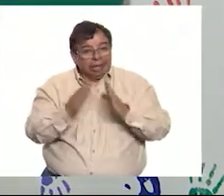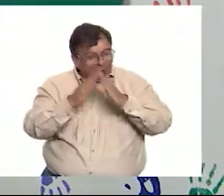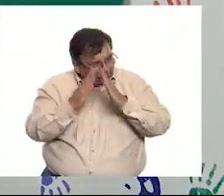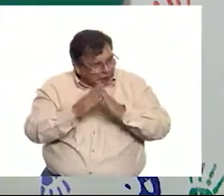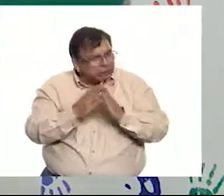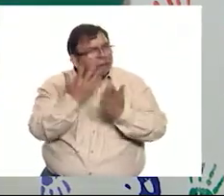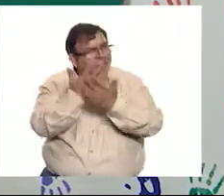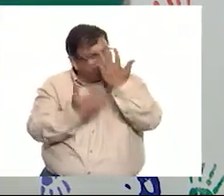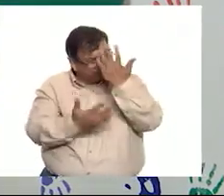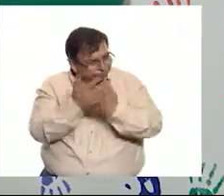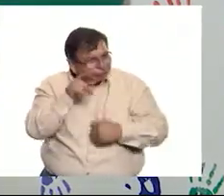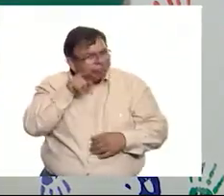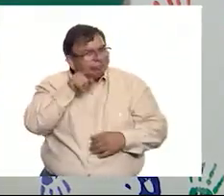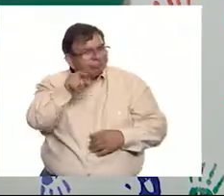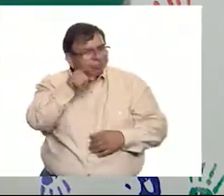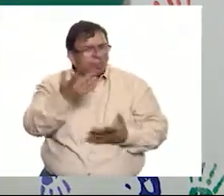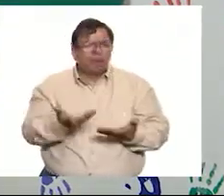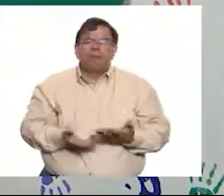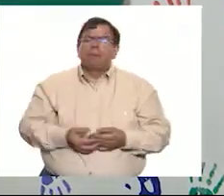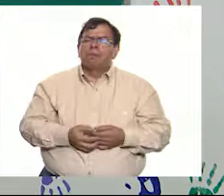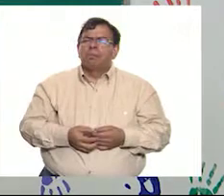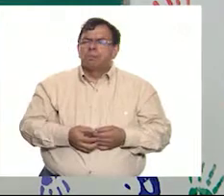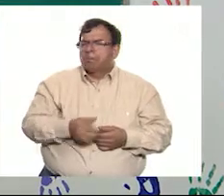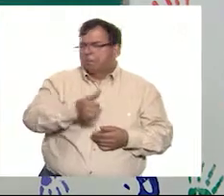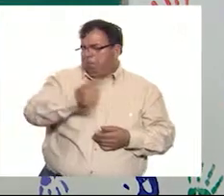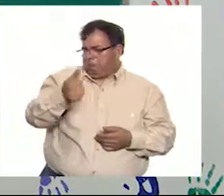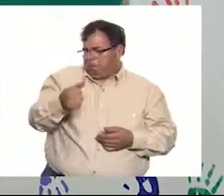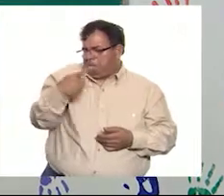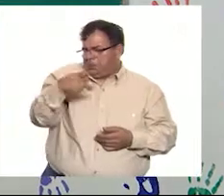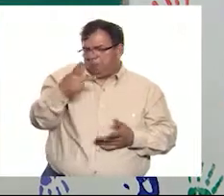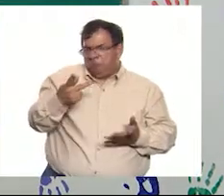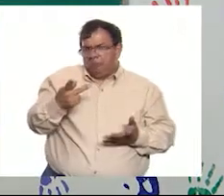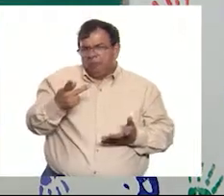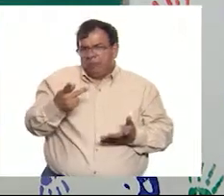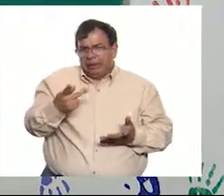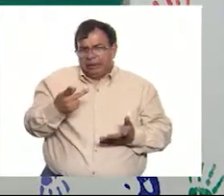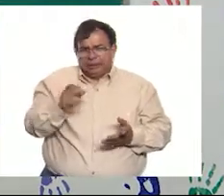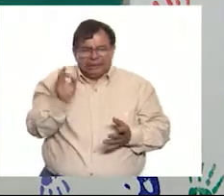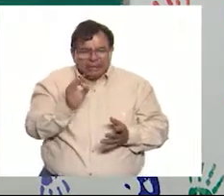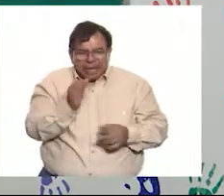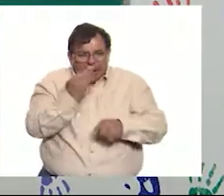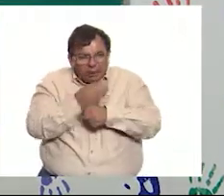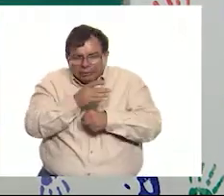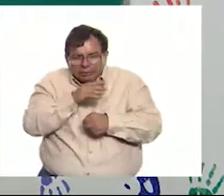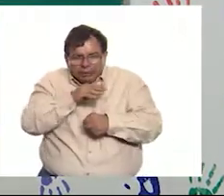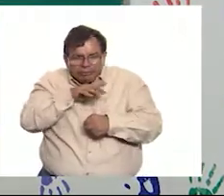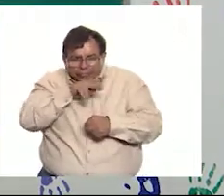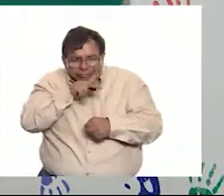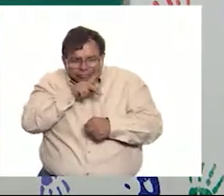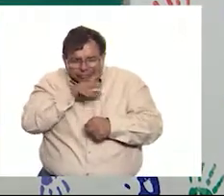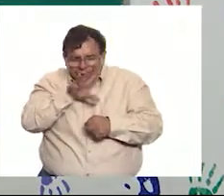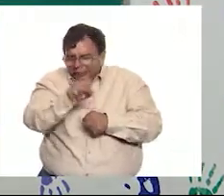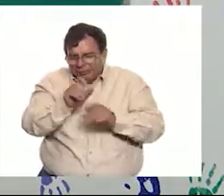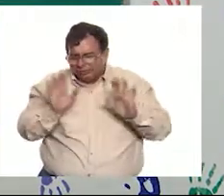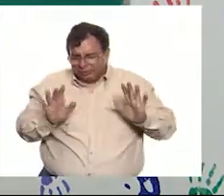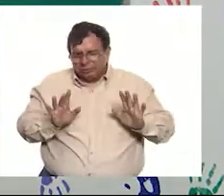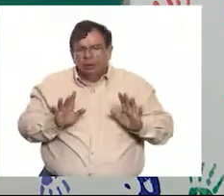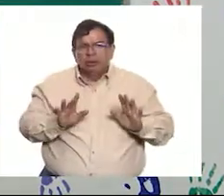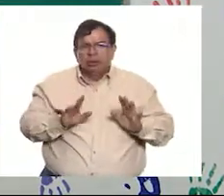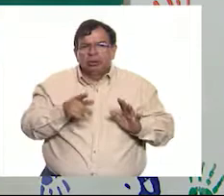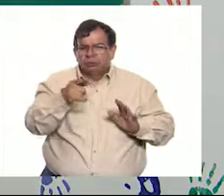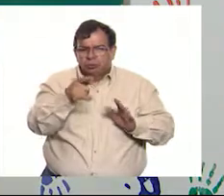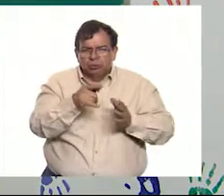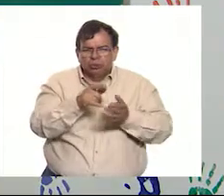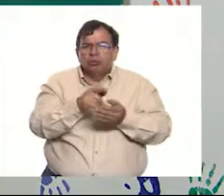nuestras casas. Pues cada uno debería de ir haciendo la suya, pero pues no se preocupen si no lo pudieron estar haciendo ahorita el día de hoy con nosotras, con